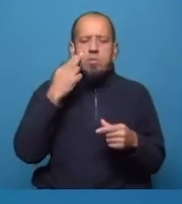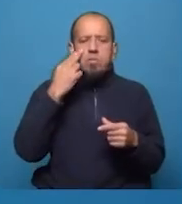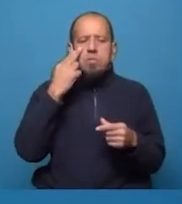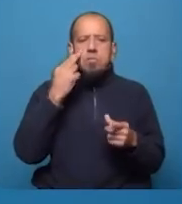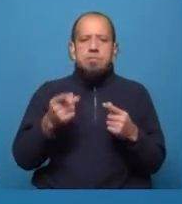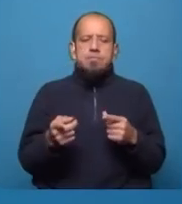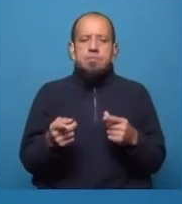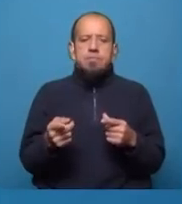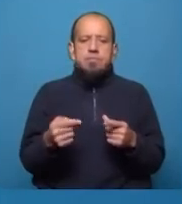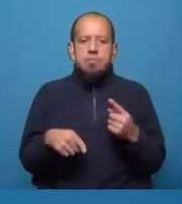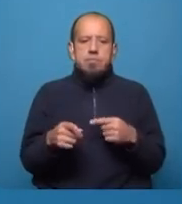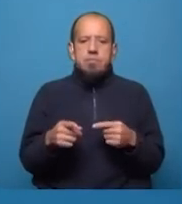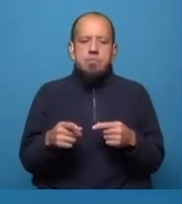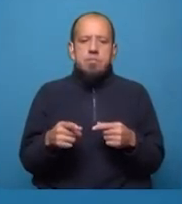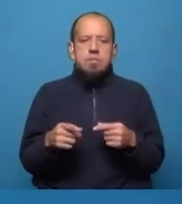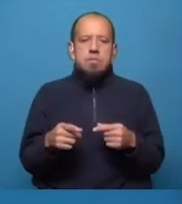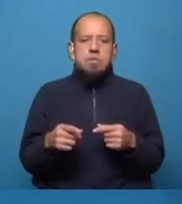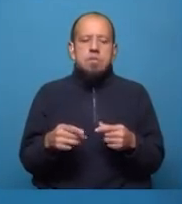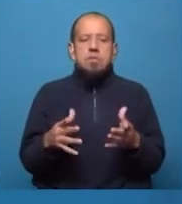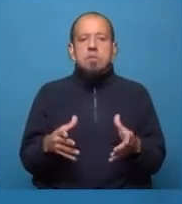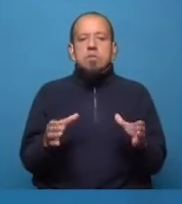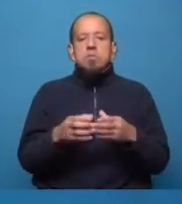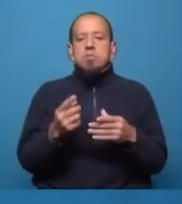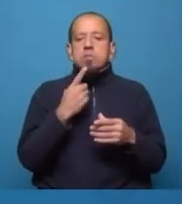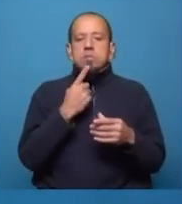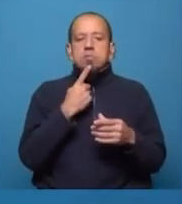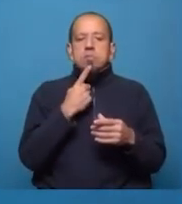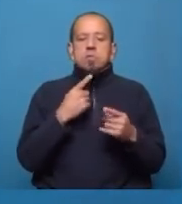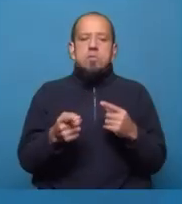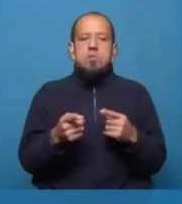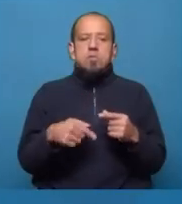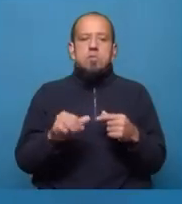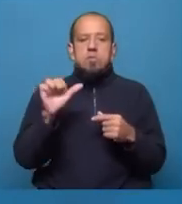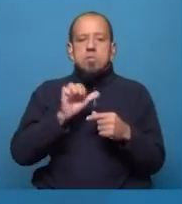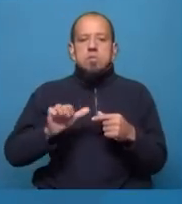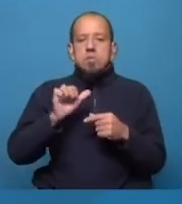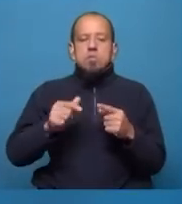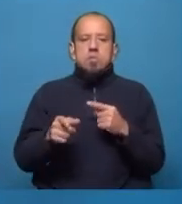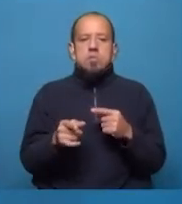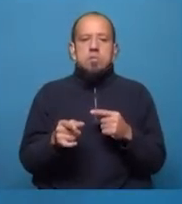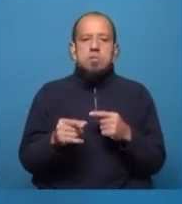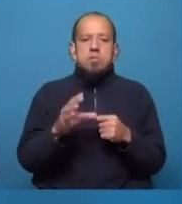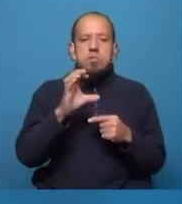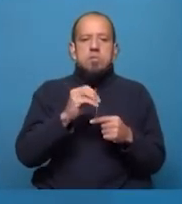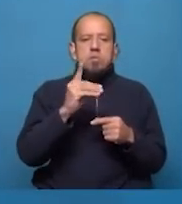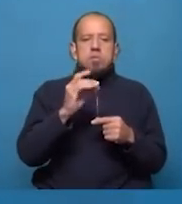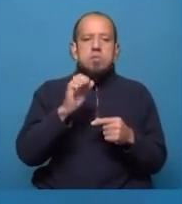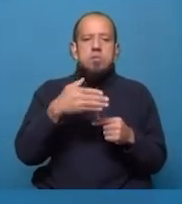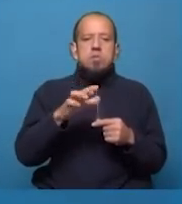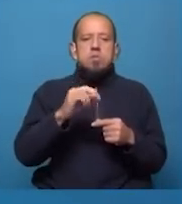no no nunca estuvo el crimen organizado metido en los partidos o nunca Estuvo una empresa del porte de odebrecht